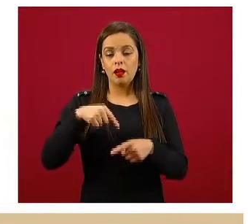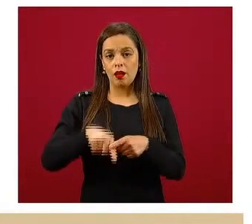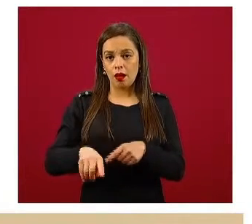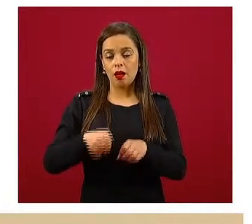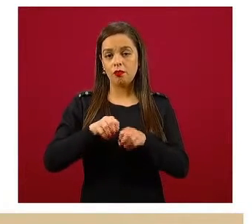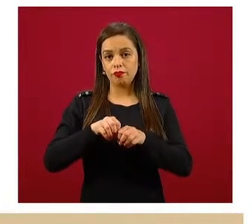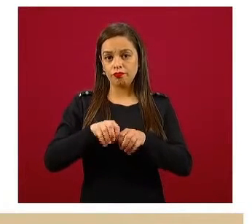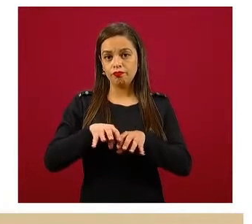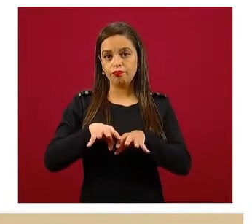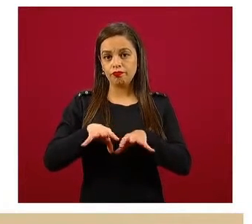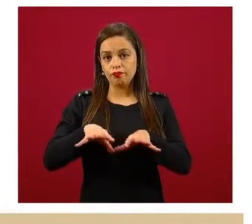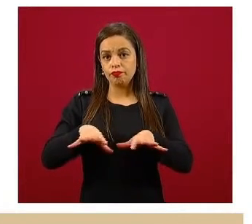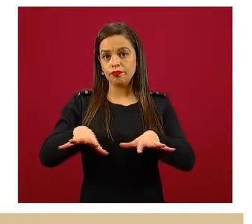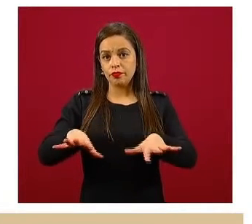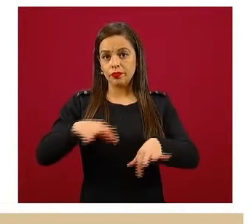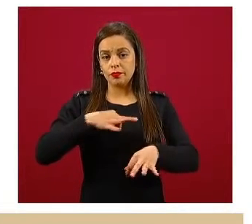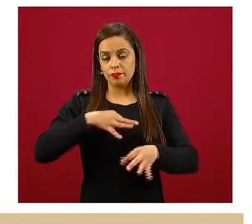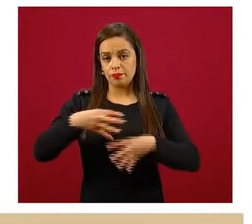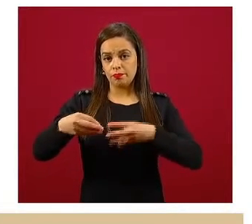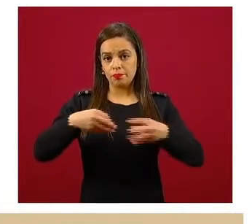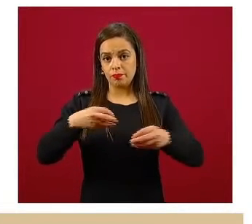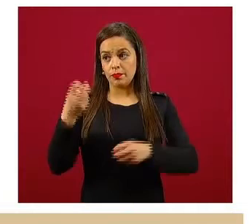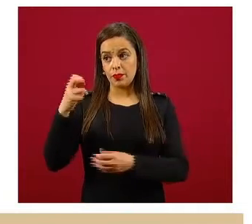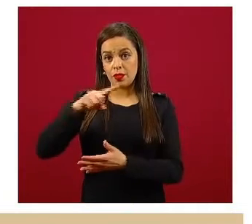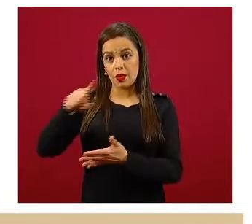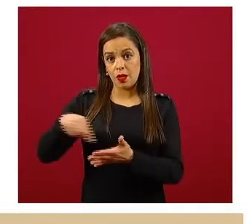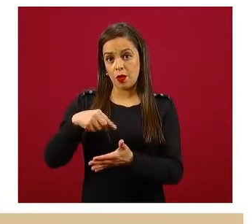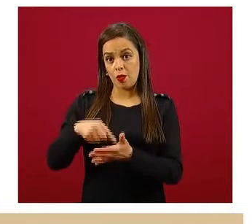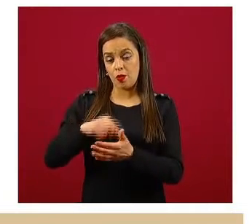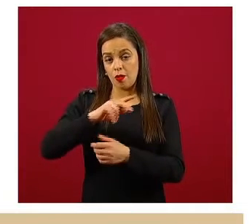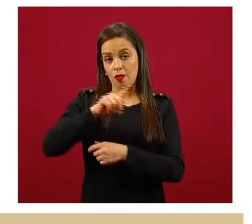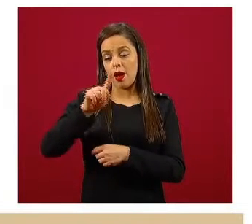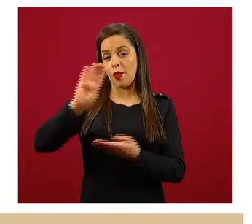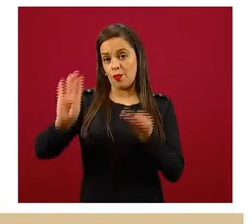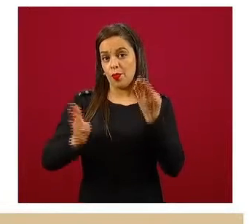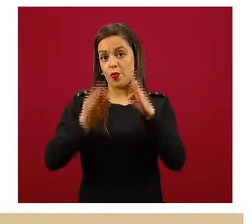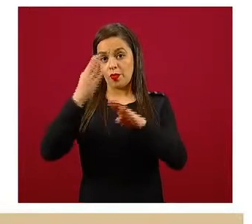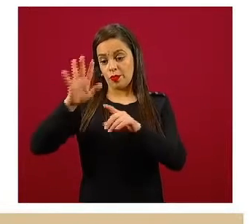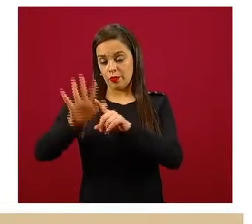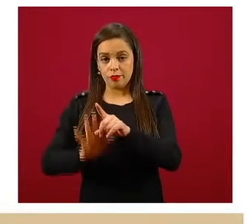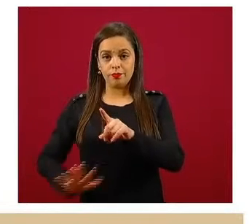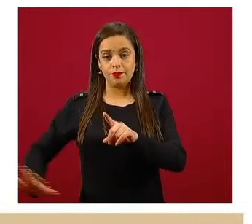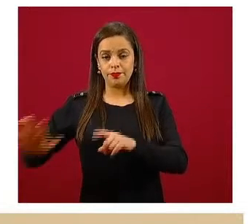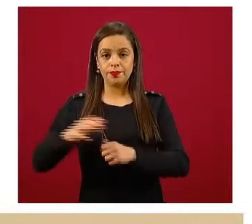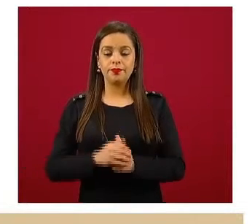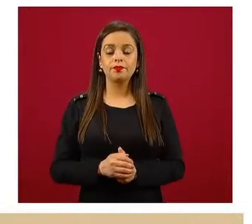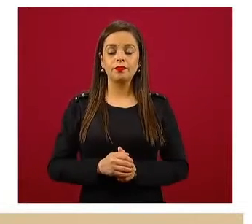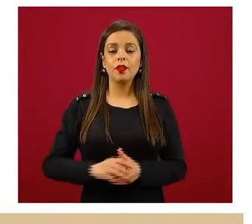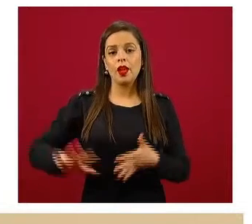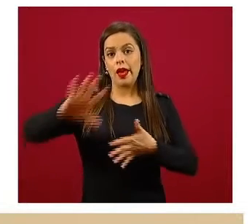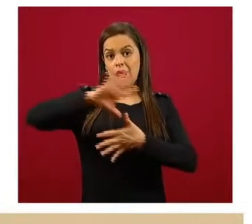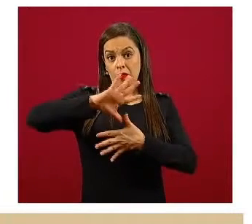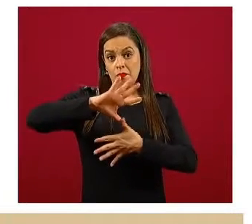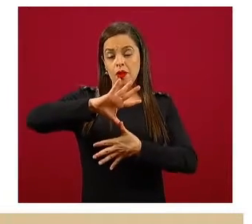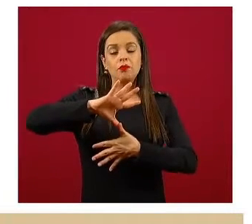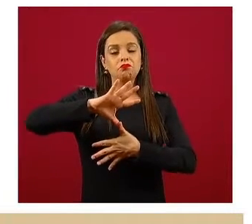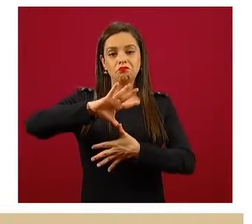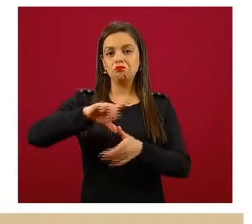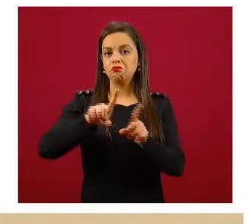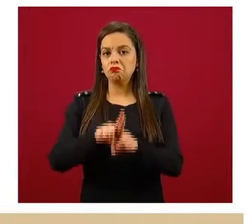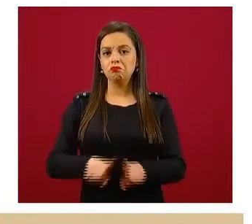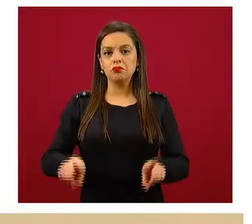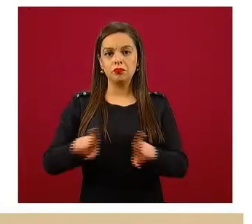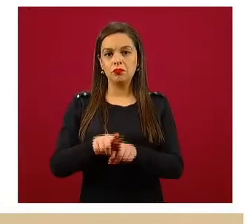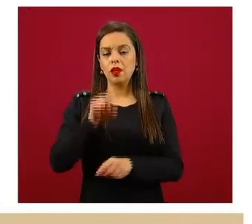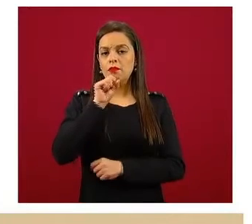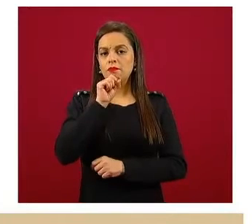propagación, transmisión en esta región del mundo. Las Américas se han mantenido prácticamente en